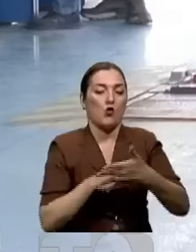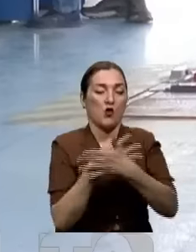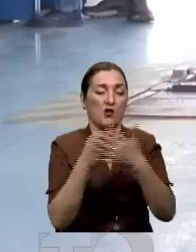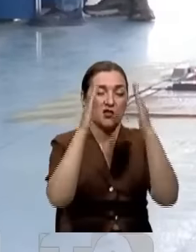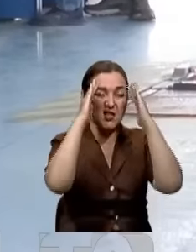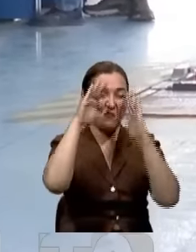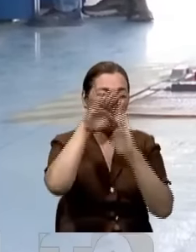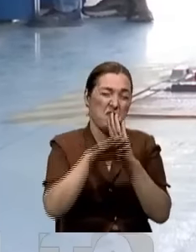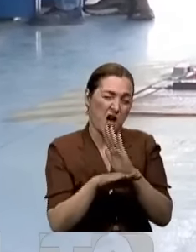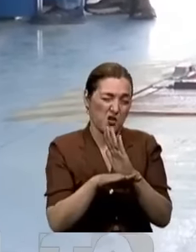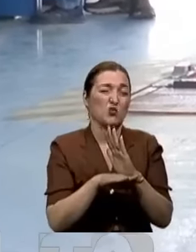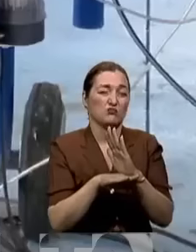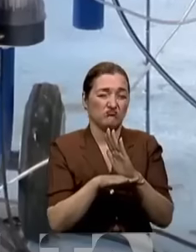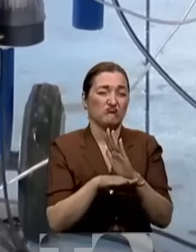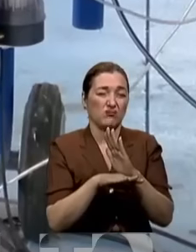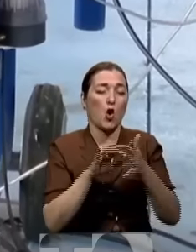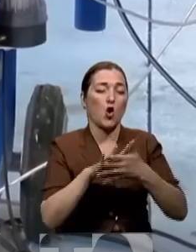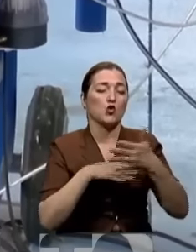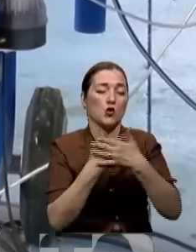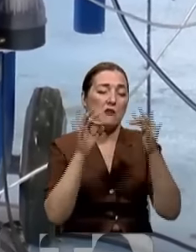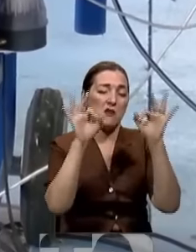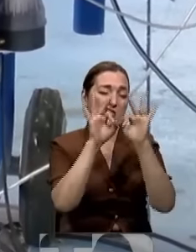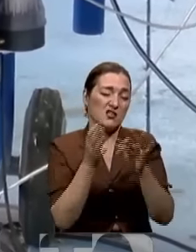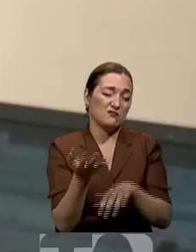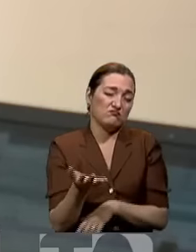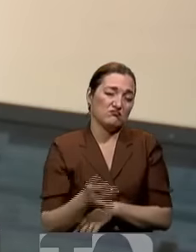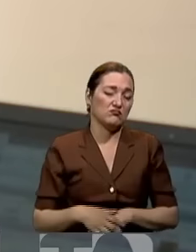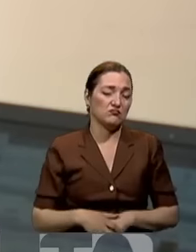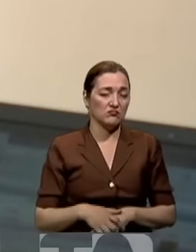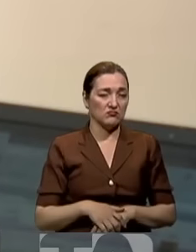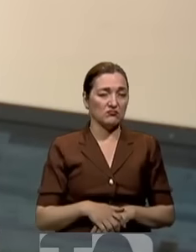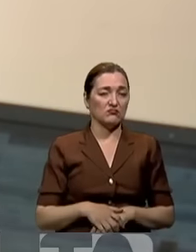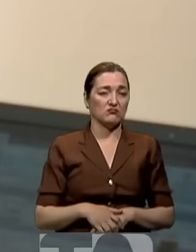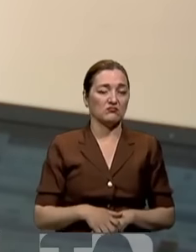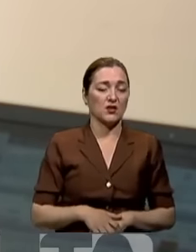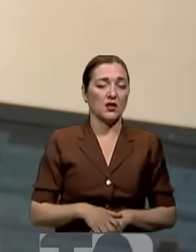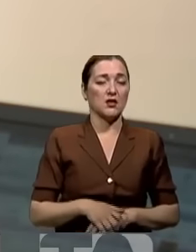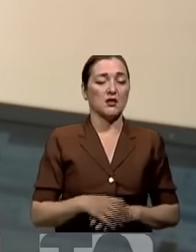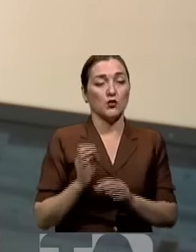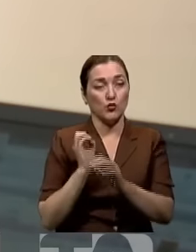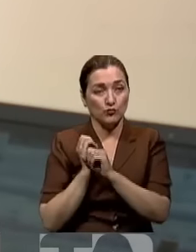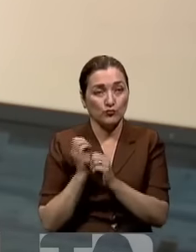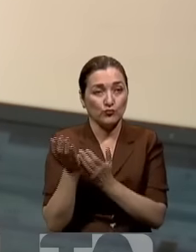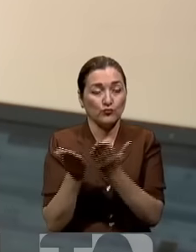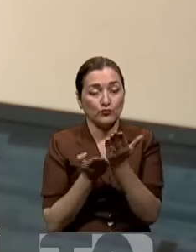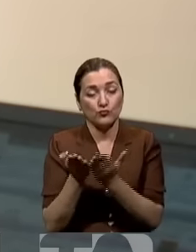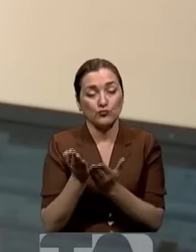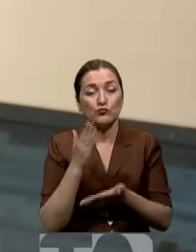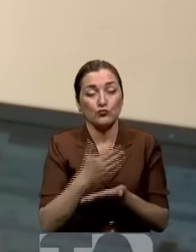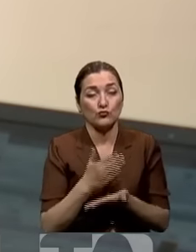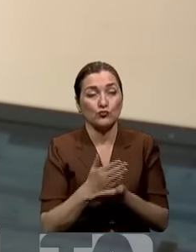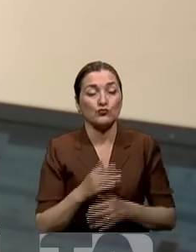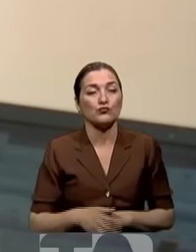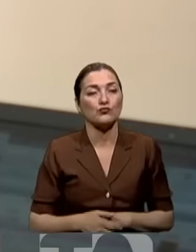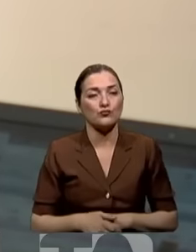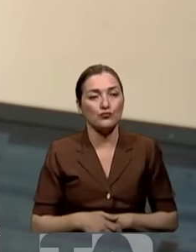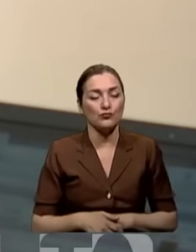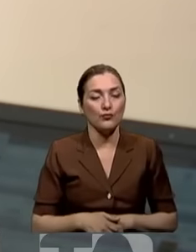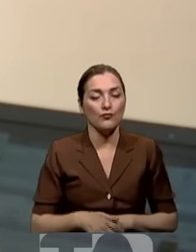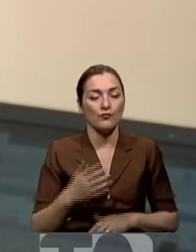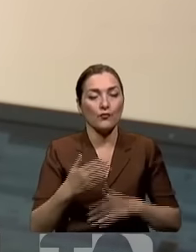atención para acoplarse al cronograma de racionamiento. Nos obliga a que el servicio también sea suspendido, pero entramos